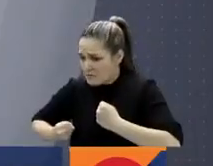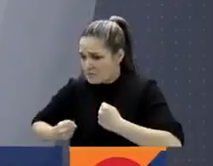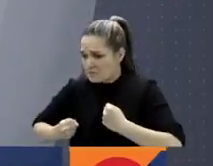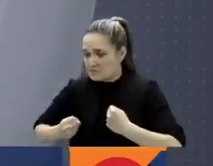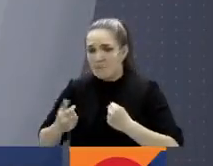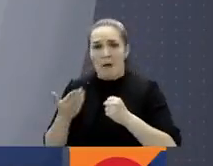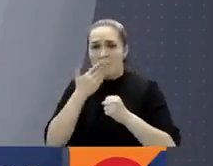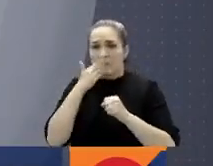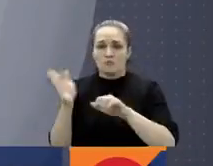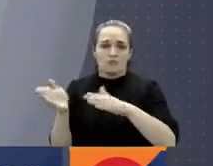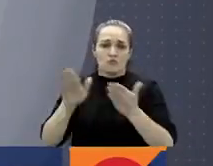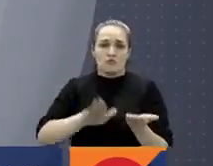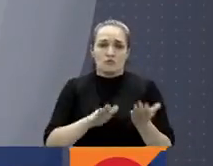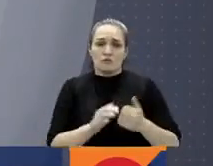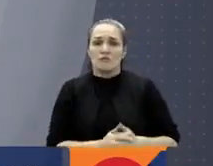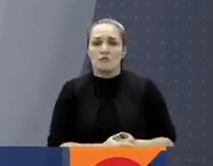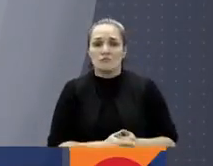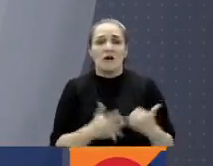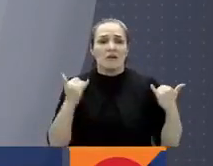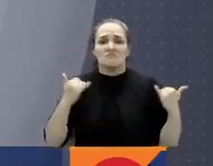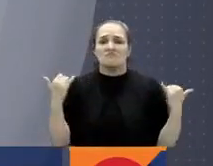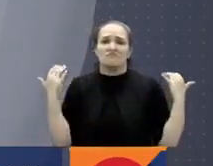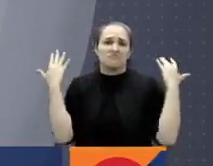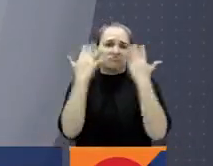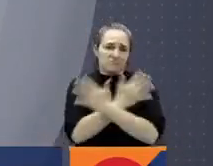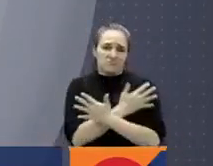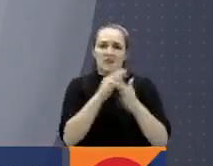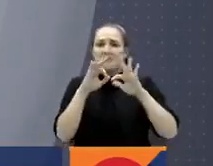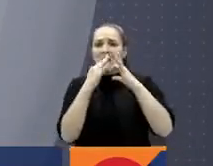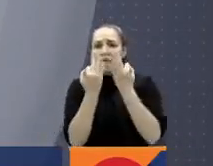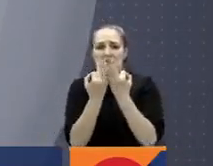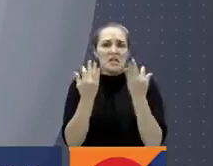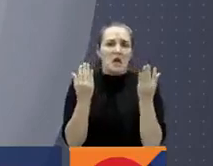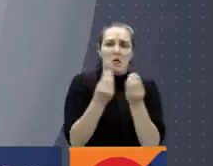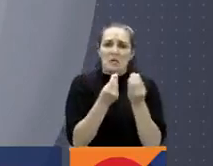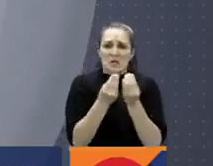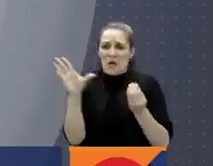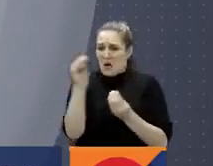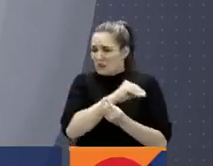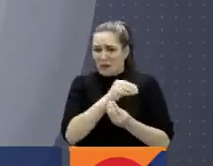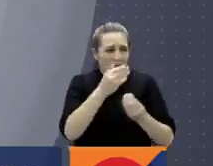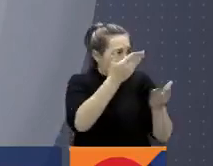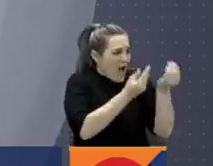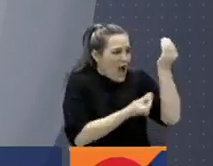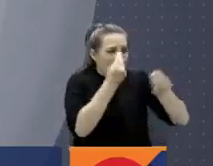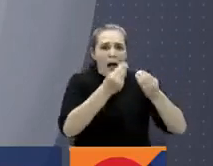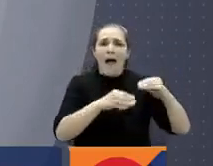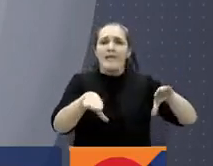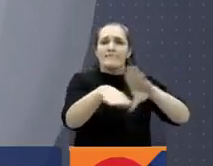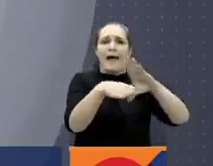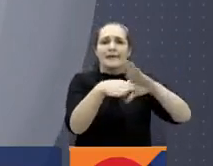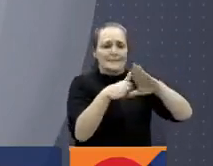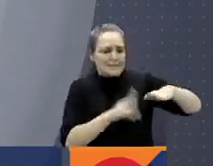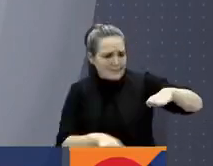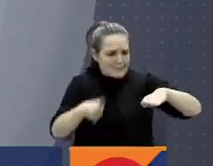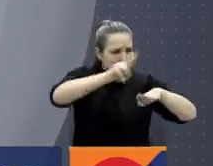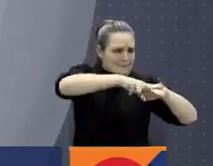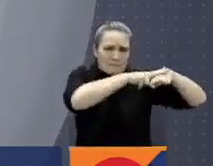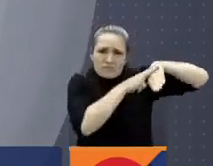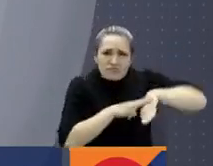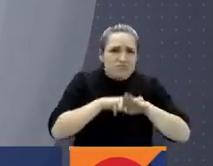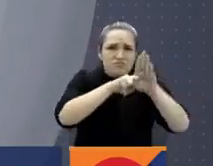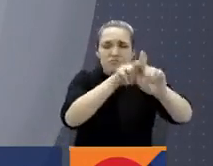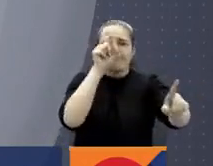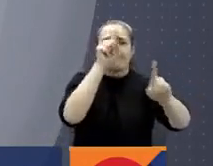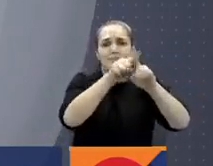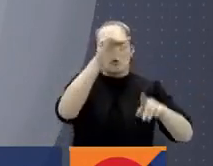mal. En medio de confusión, compañeros y familiares de Yolman lo trasladaron en un taxi hasta un centro asistencial, pero ante